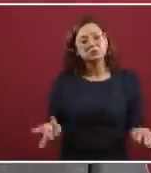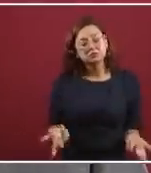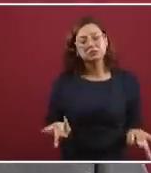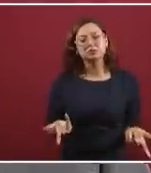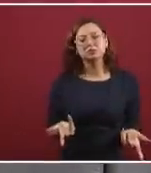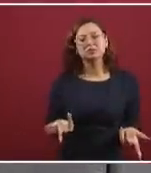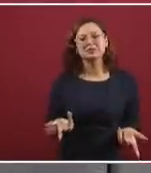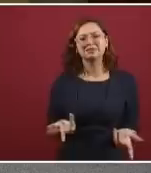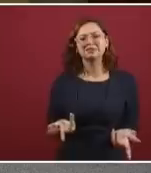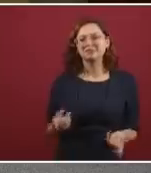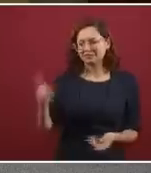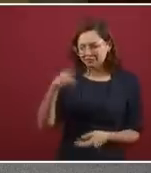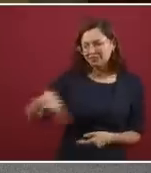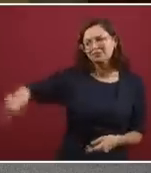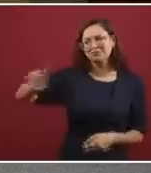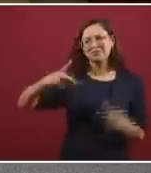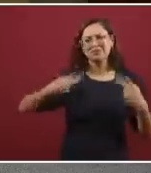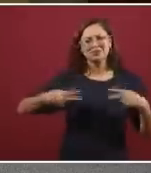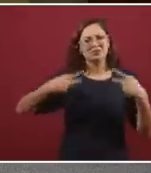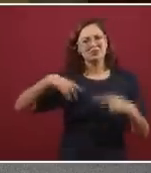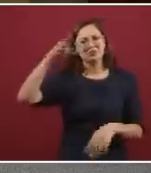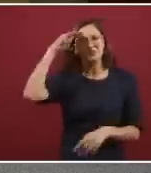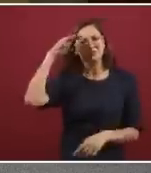no estamos de acuerdo